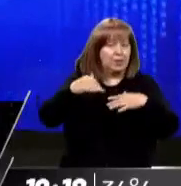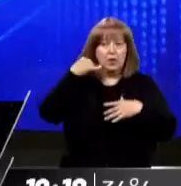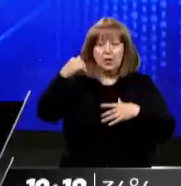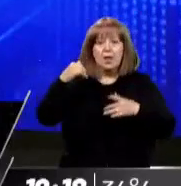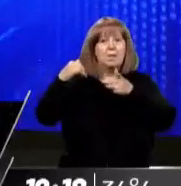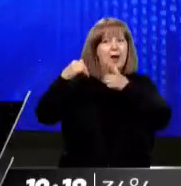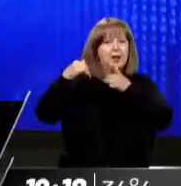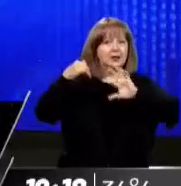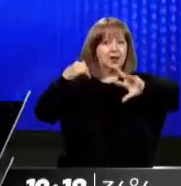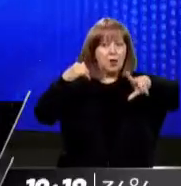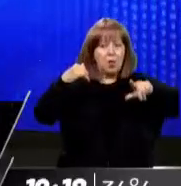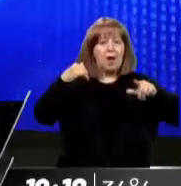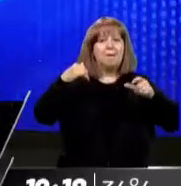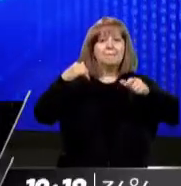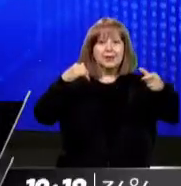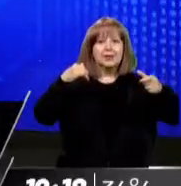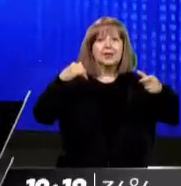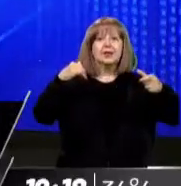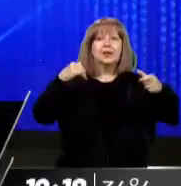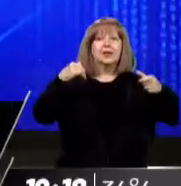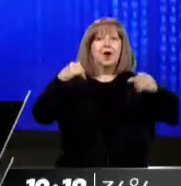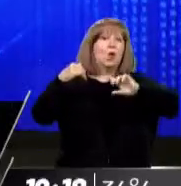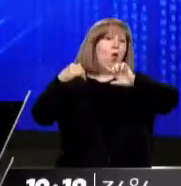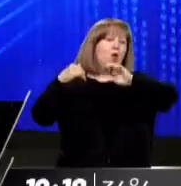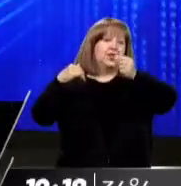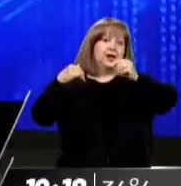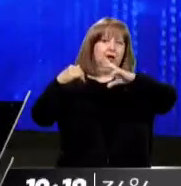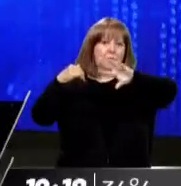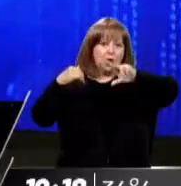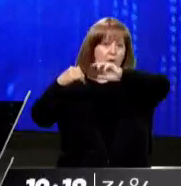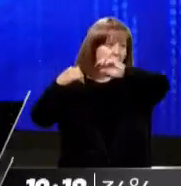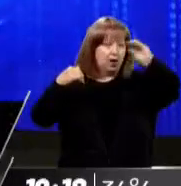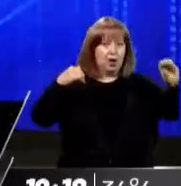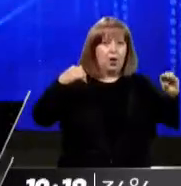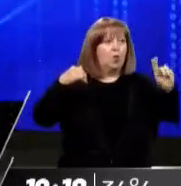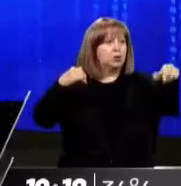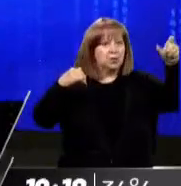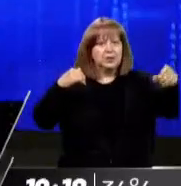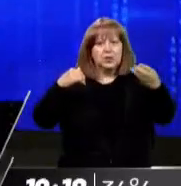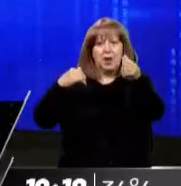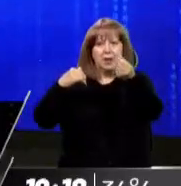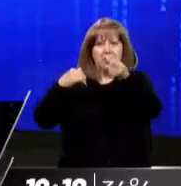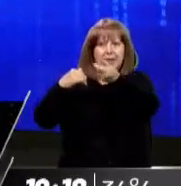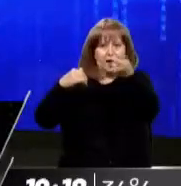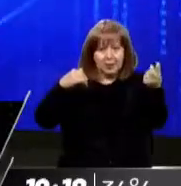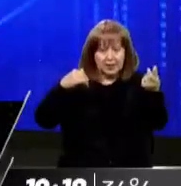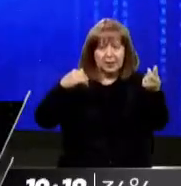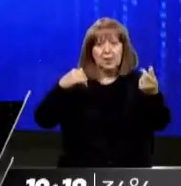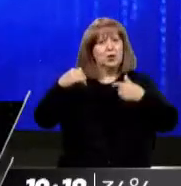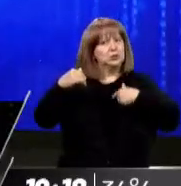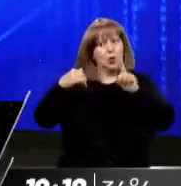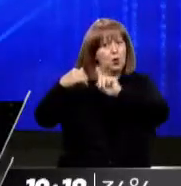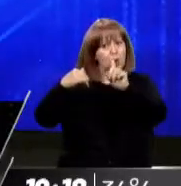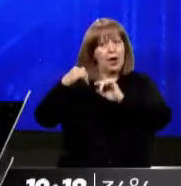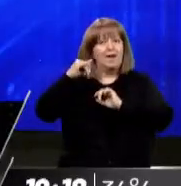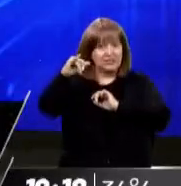momento, hace la denuncia y se verifica que ese dinero ha sido trasladado o ese préstamo ha sido pedido por otra persona externa que se ha abierto, que se ha cambiado tu